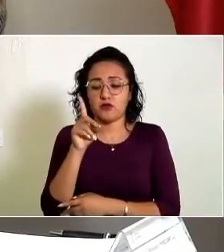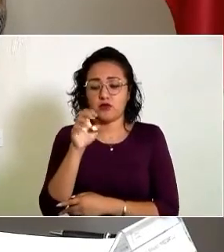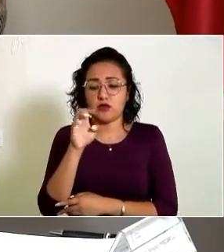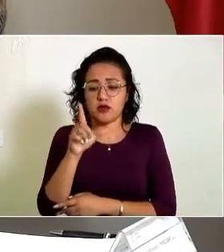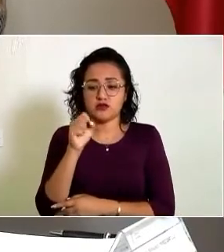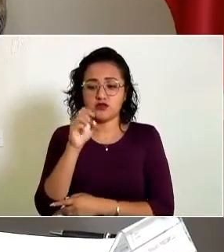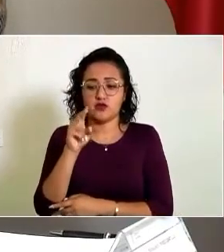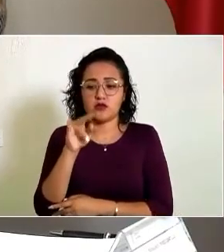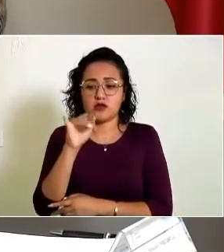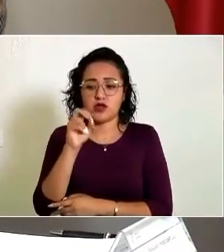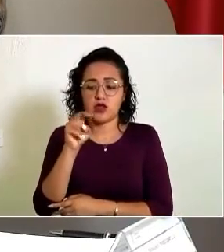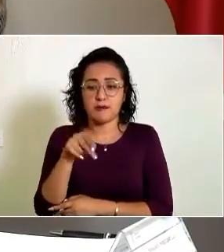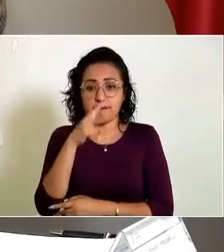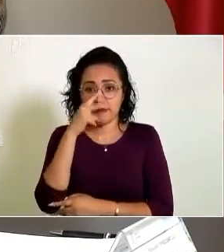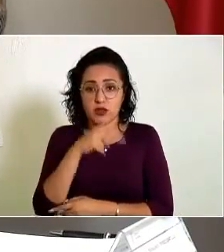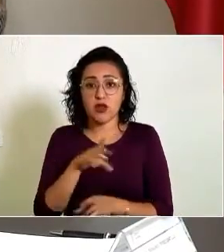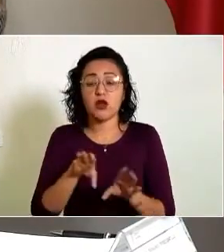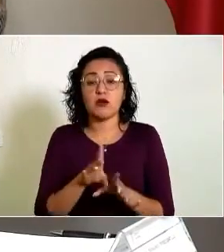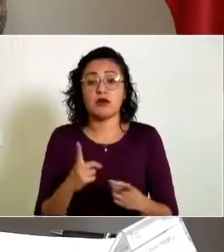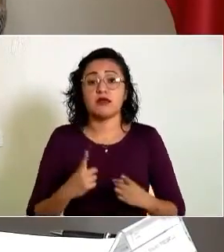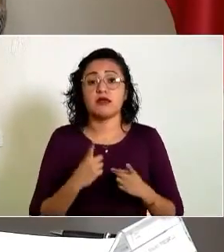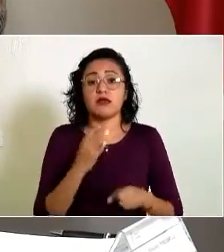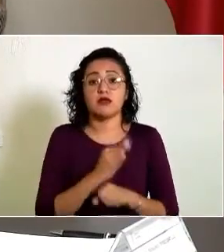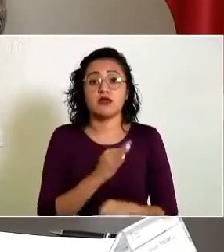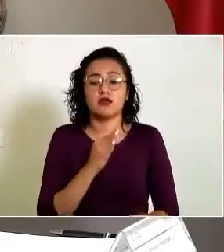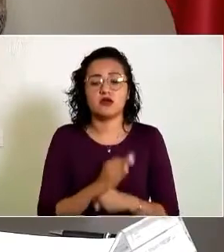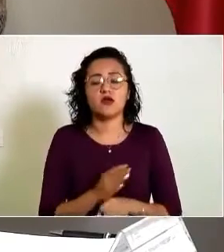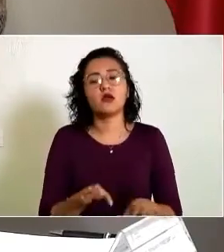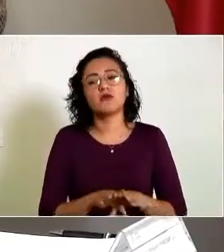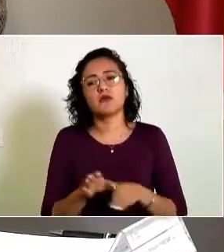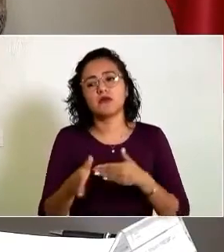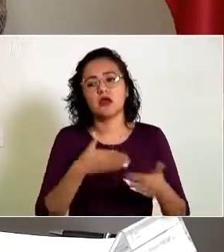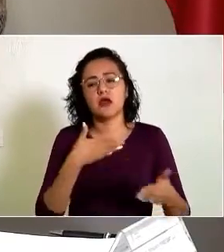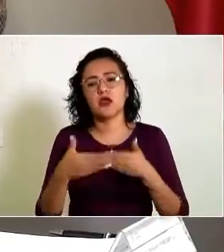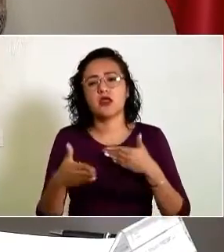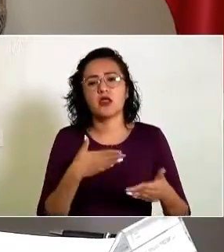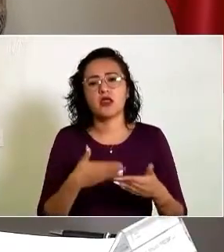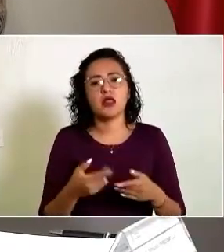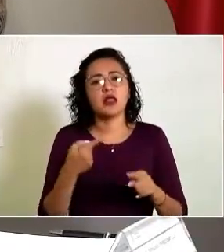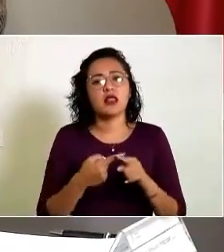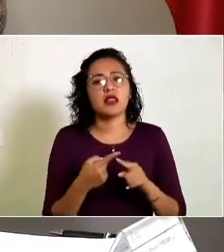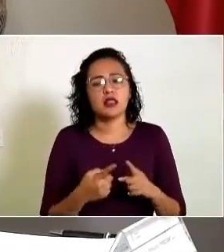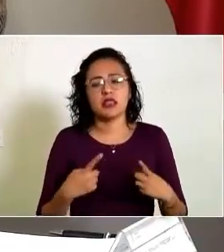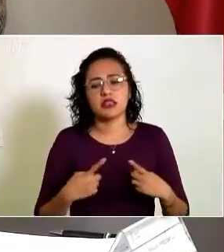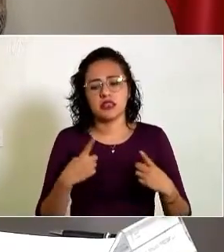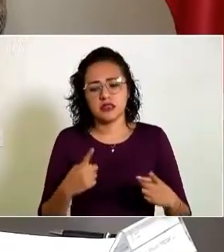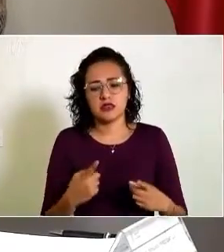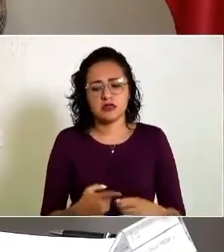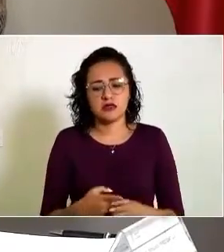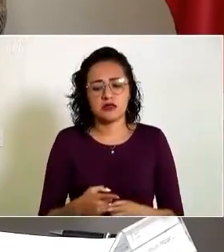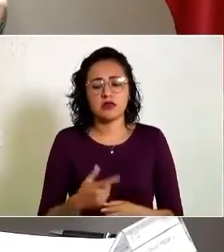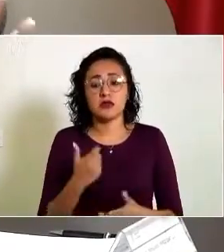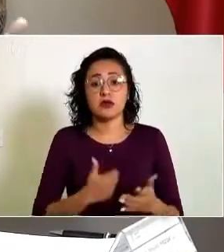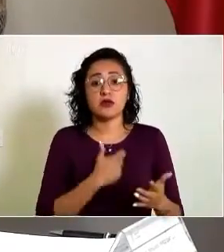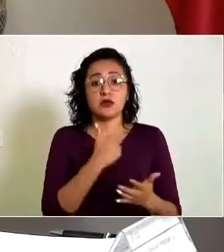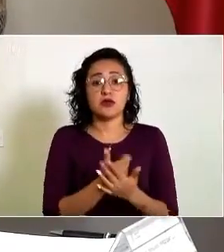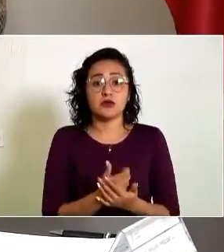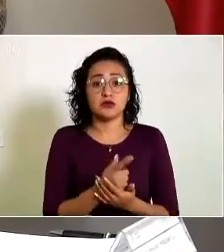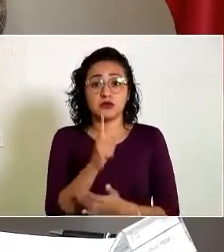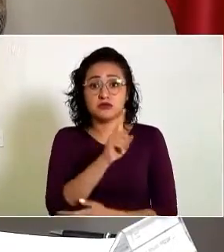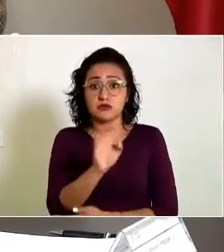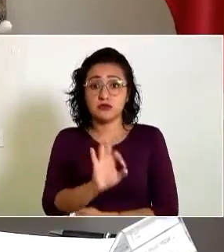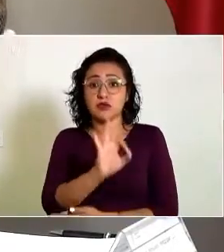de que la concesión que tenía otorgada estaba basada en un modelo en el que ellos ofrecían un producto a un